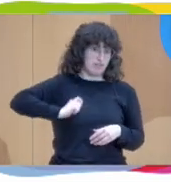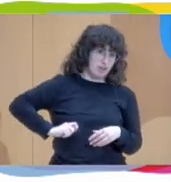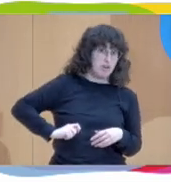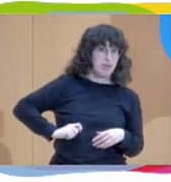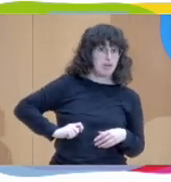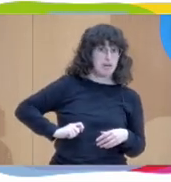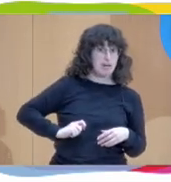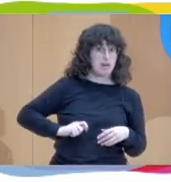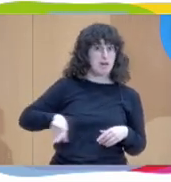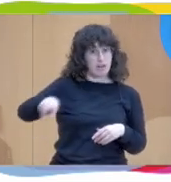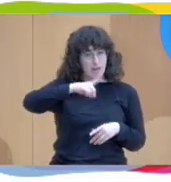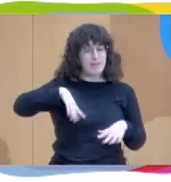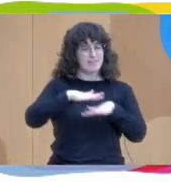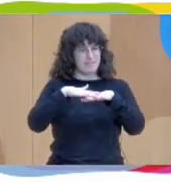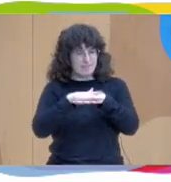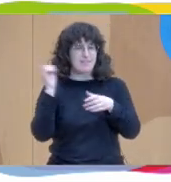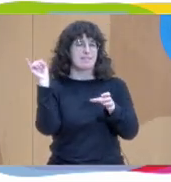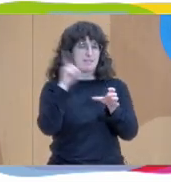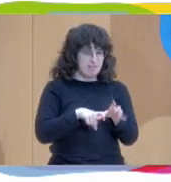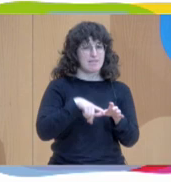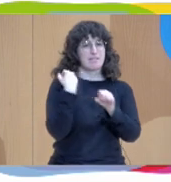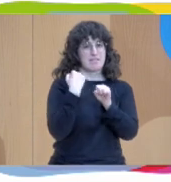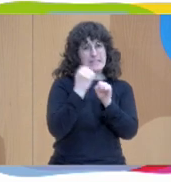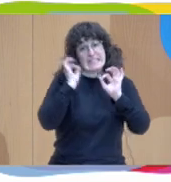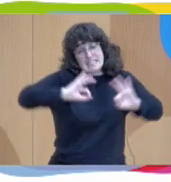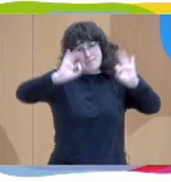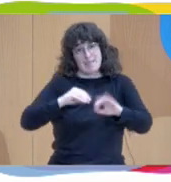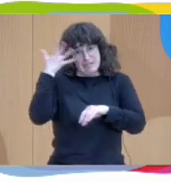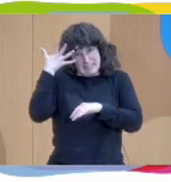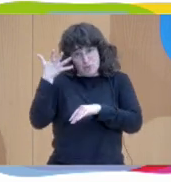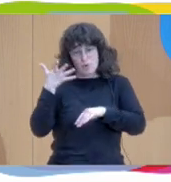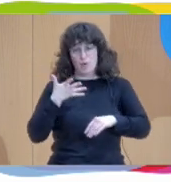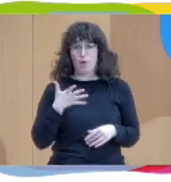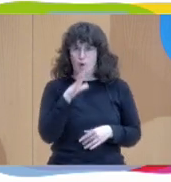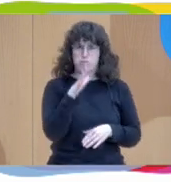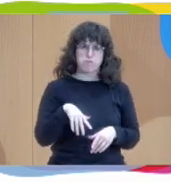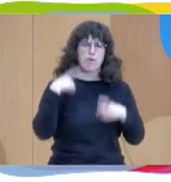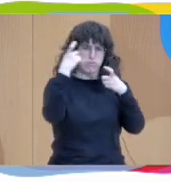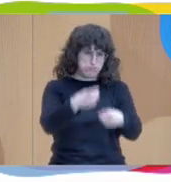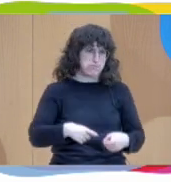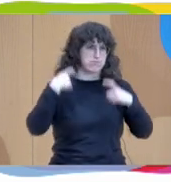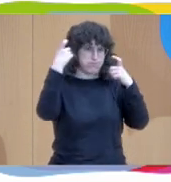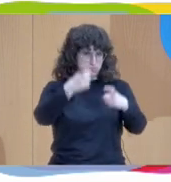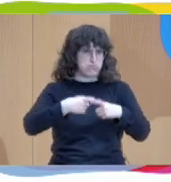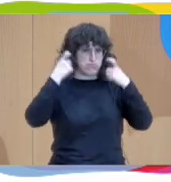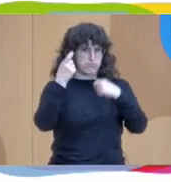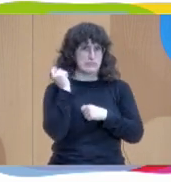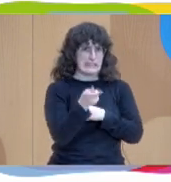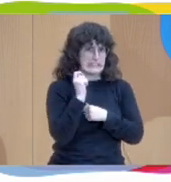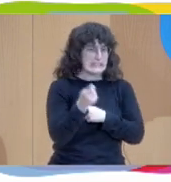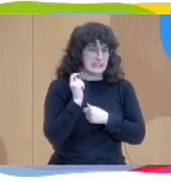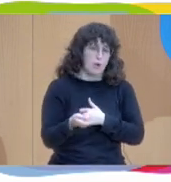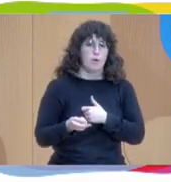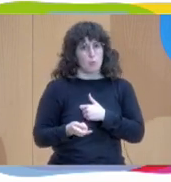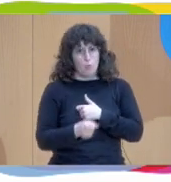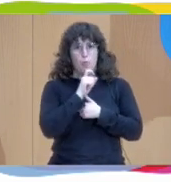trabajáis en las redes en especial en en nuestra comunidad porque hacéis un gran esfuerzo a veces con con dificultades técnicas y